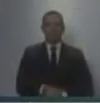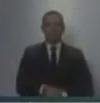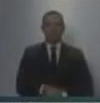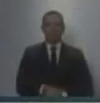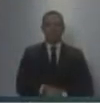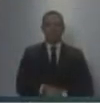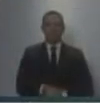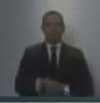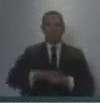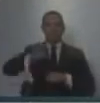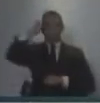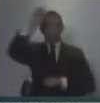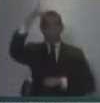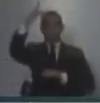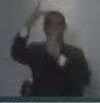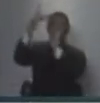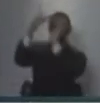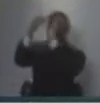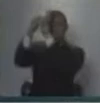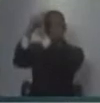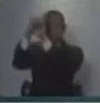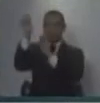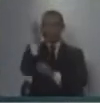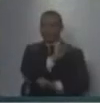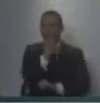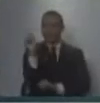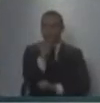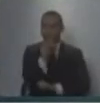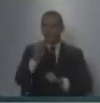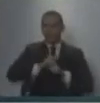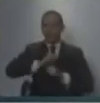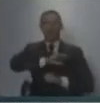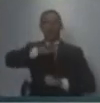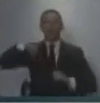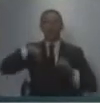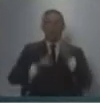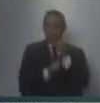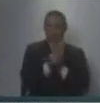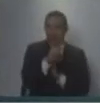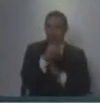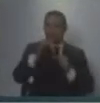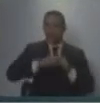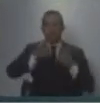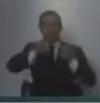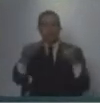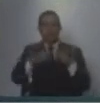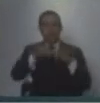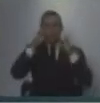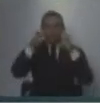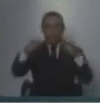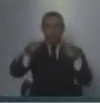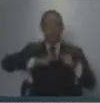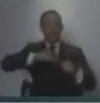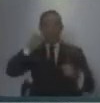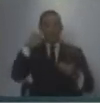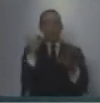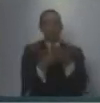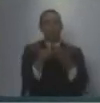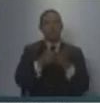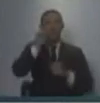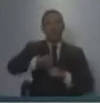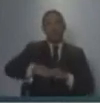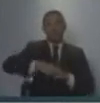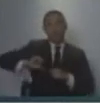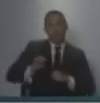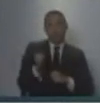El sol no se puede tapar con un dedo. Nuestro progreso en el área de seguridad es palpable, tanto que hasta funcionarios del